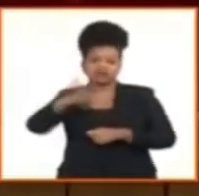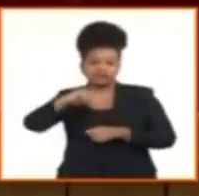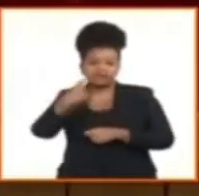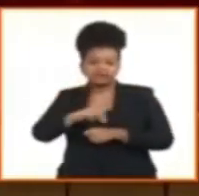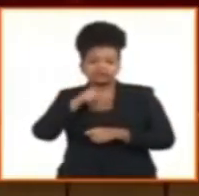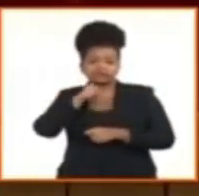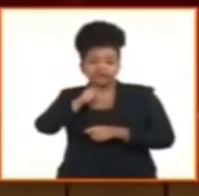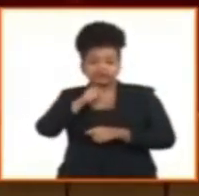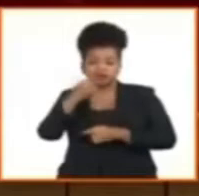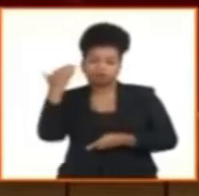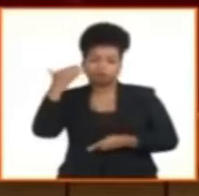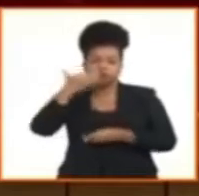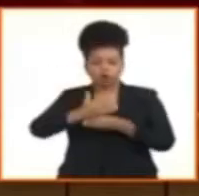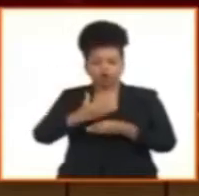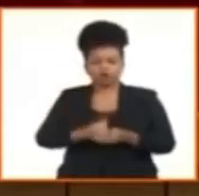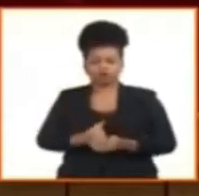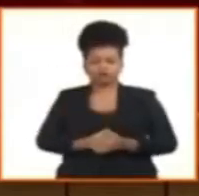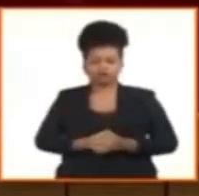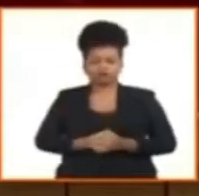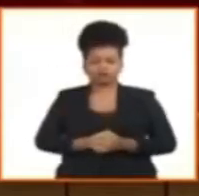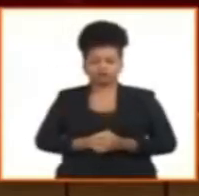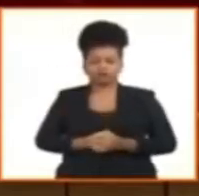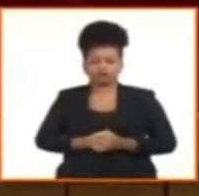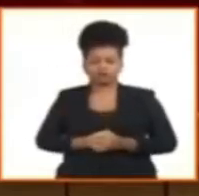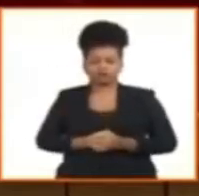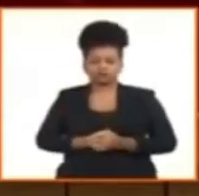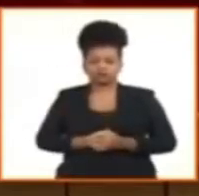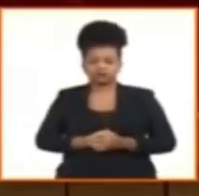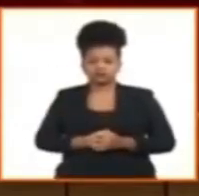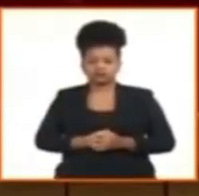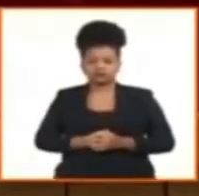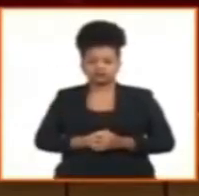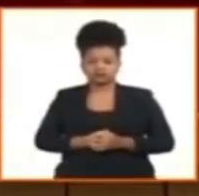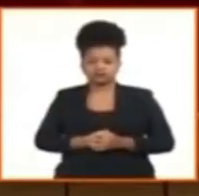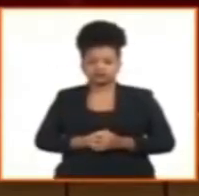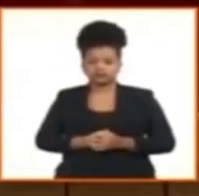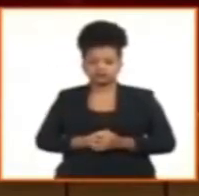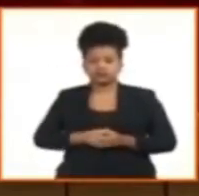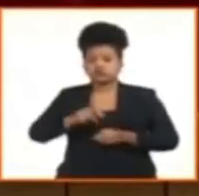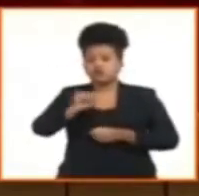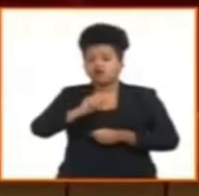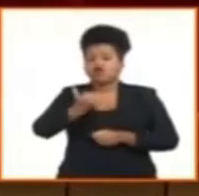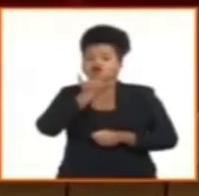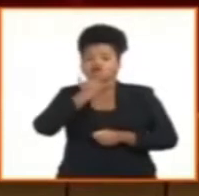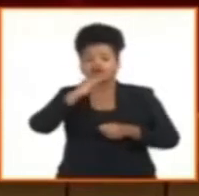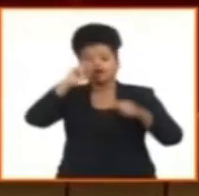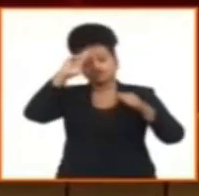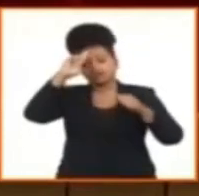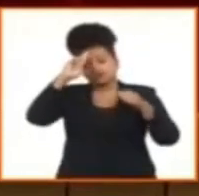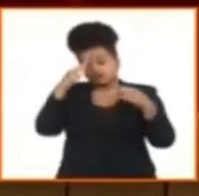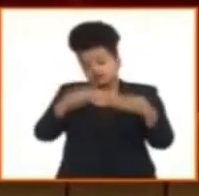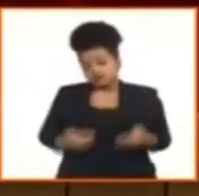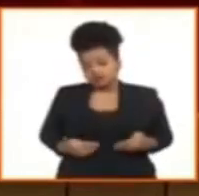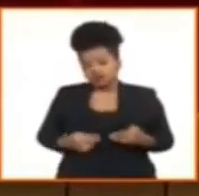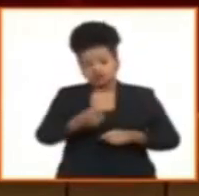un crimen de lesa humanidad. Y por cuanto ataca la salud y el cuerpo de una nación entera, con el único objetivo